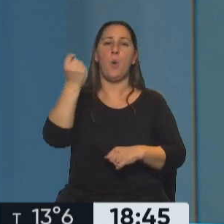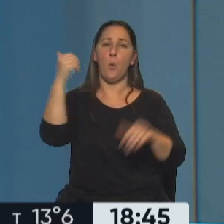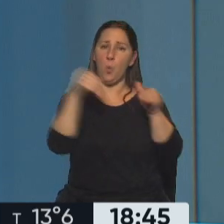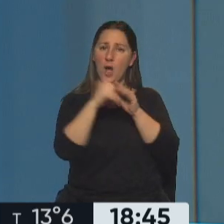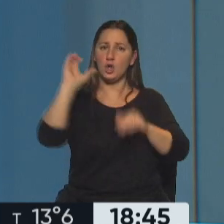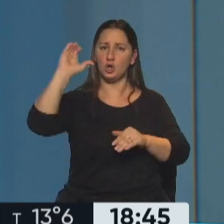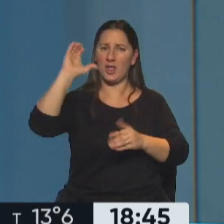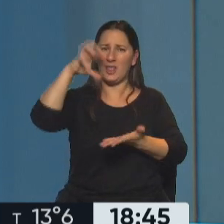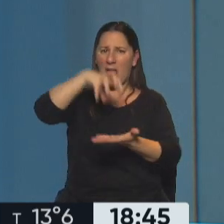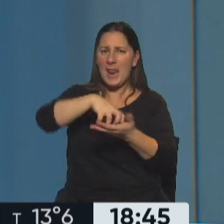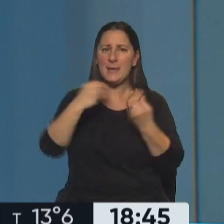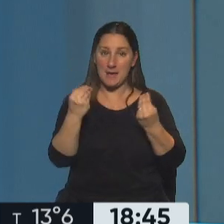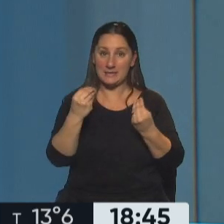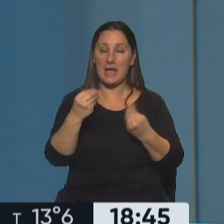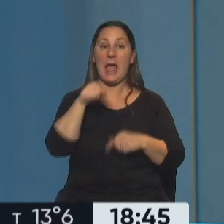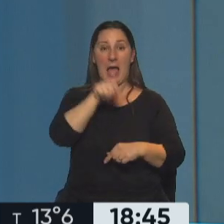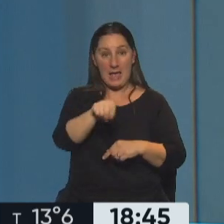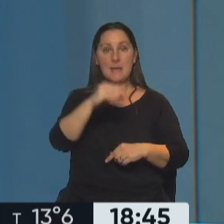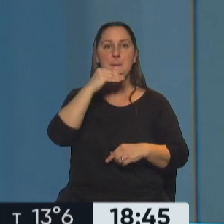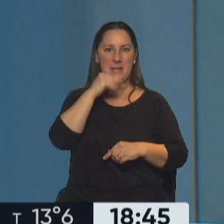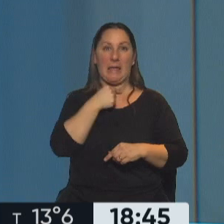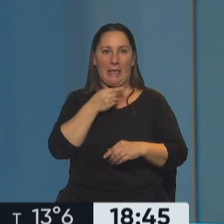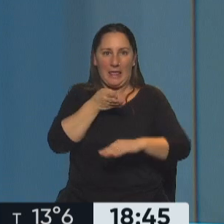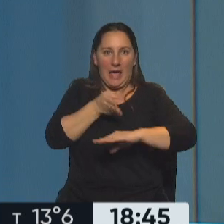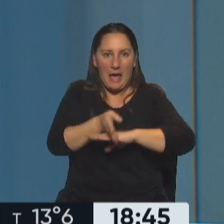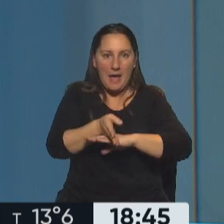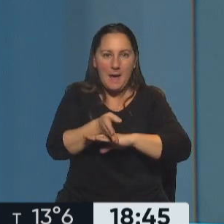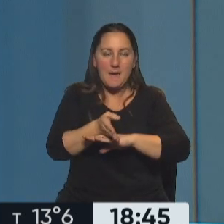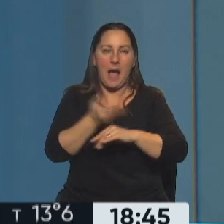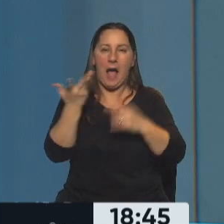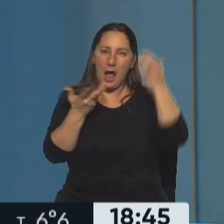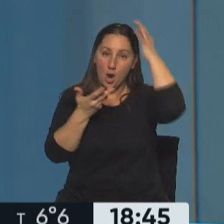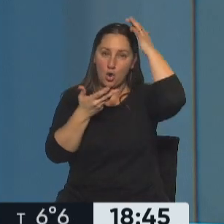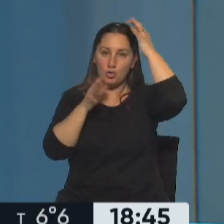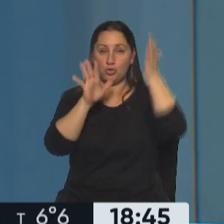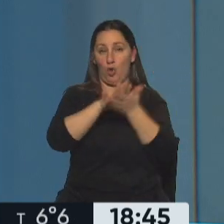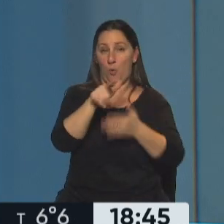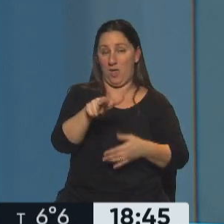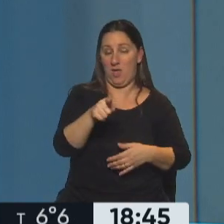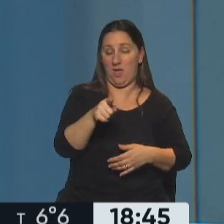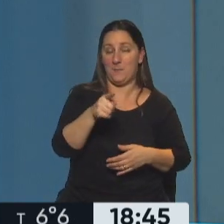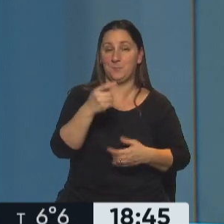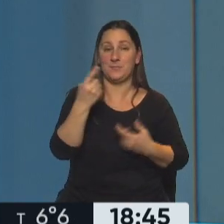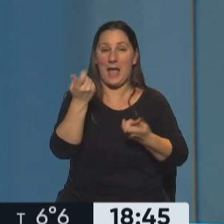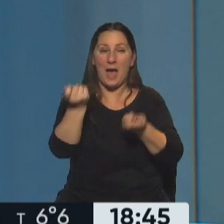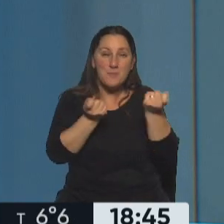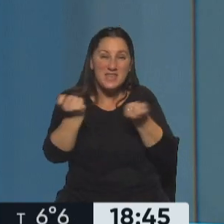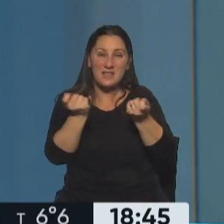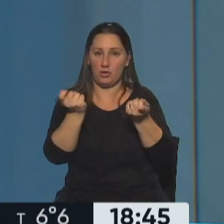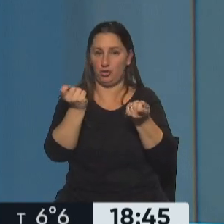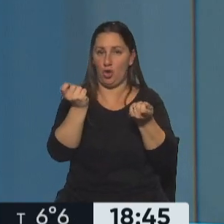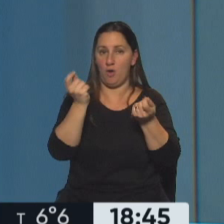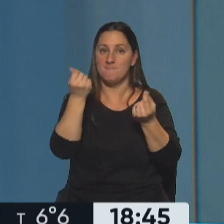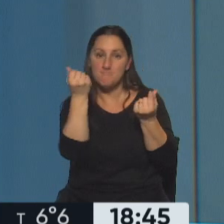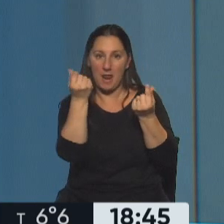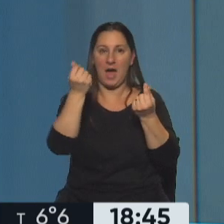Allí también Massa quería tener un pie, quería tener la mirada sobre la administración de la política cambiaria, de la